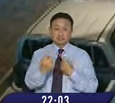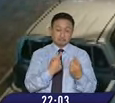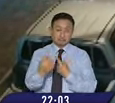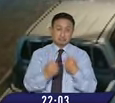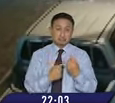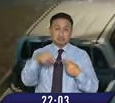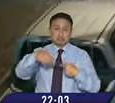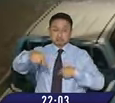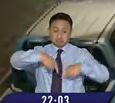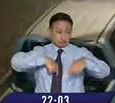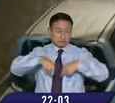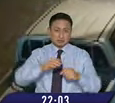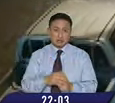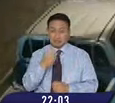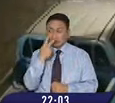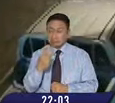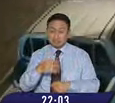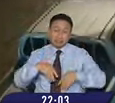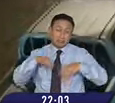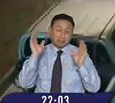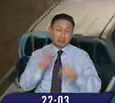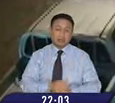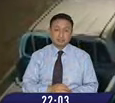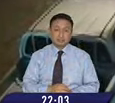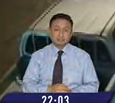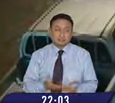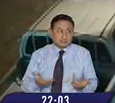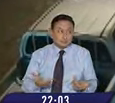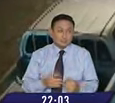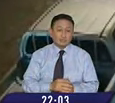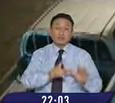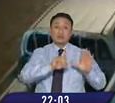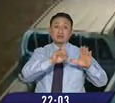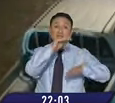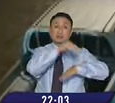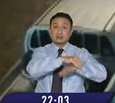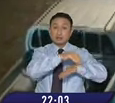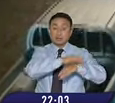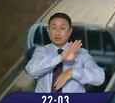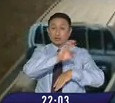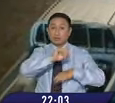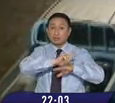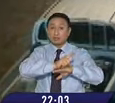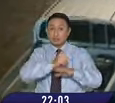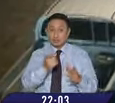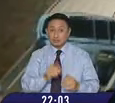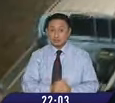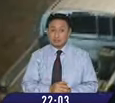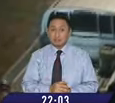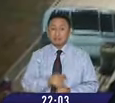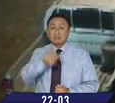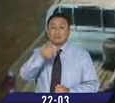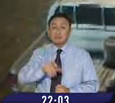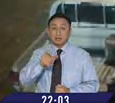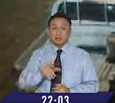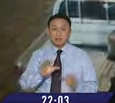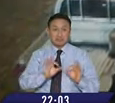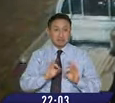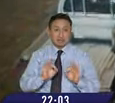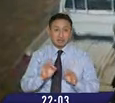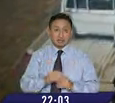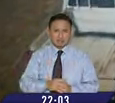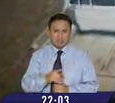transcurren vehículos, transporte público. Y es que claro, son apenas las 6:40. Pero nadie, absolutamente